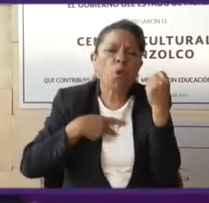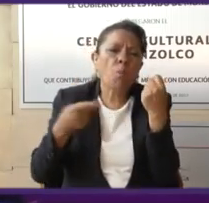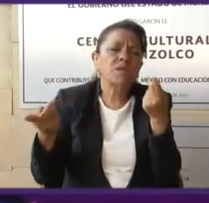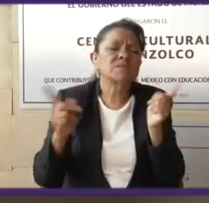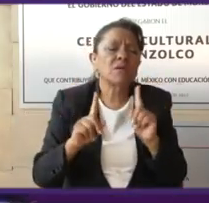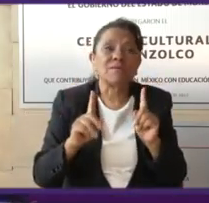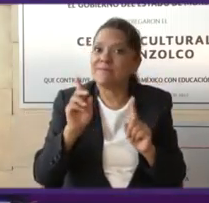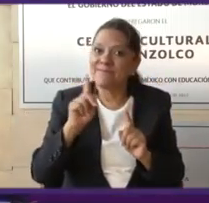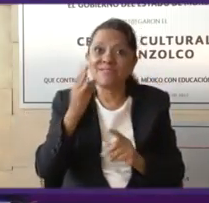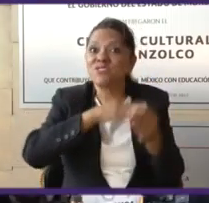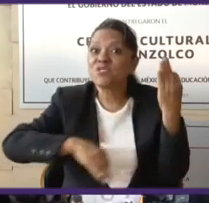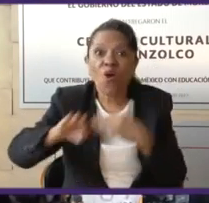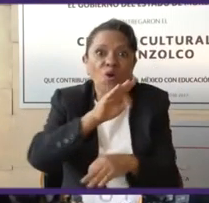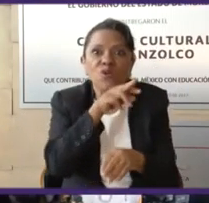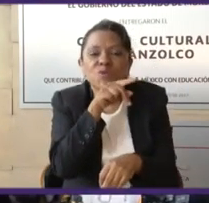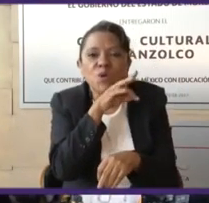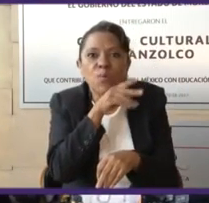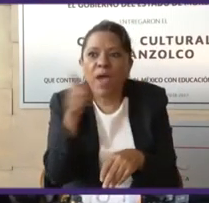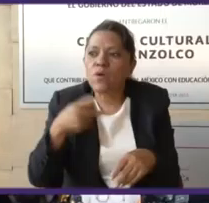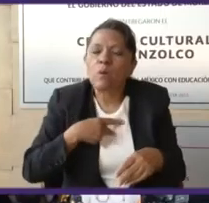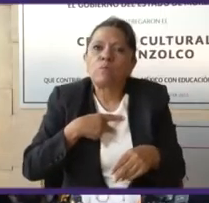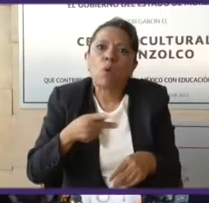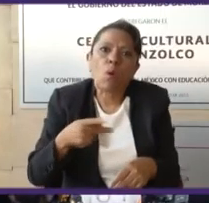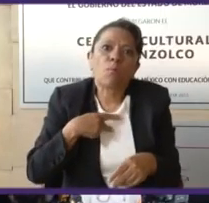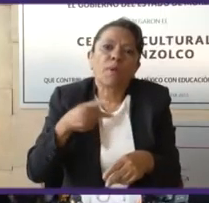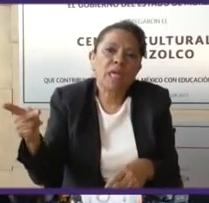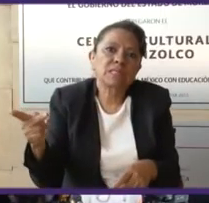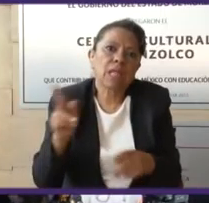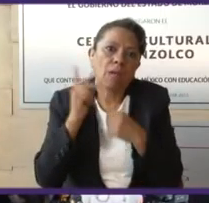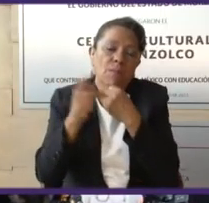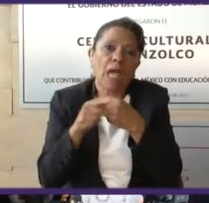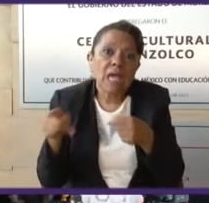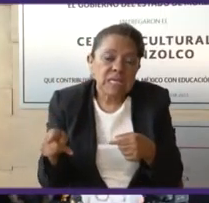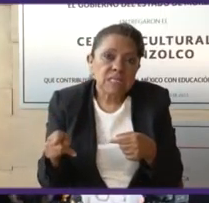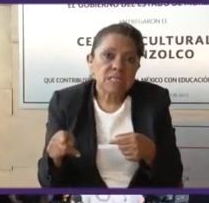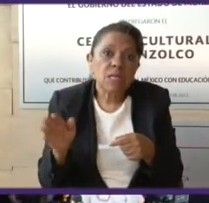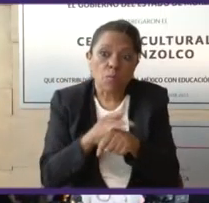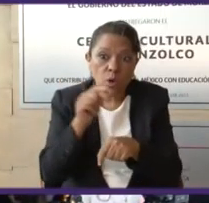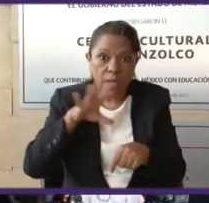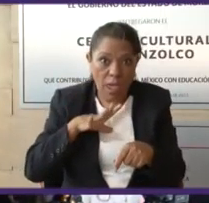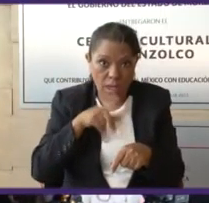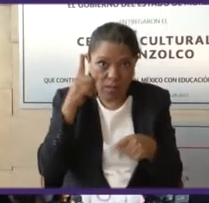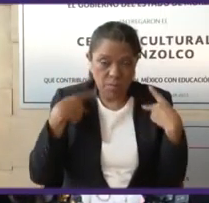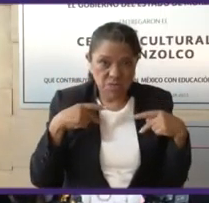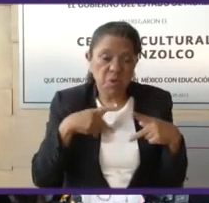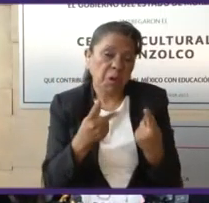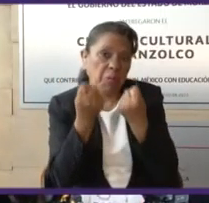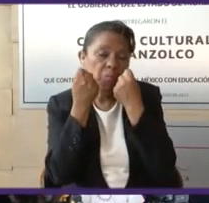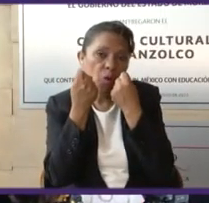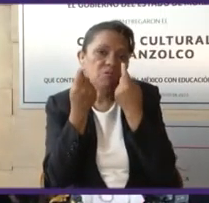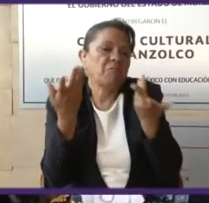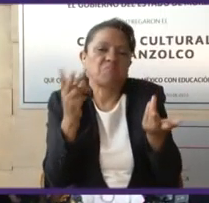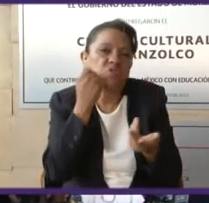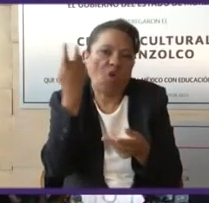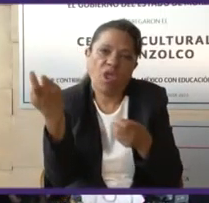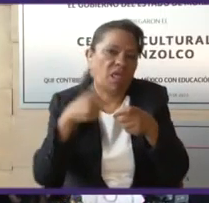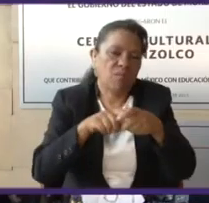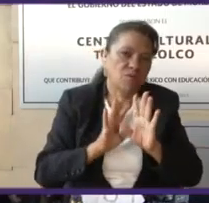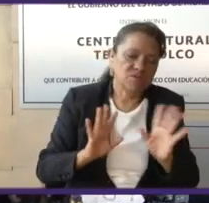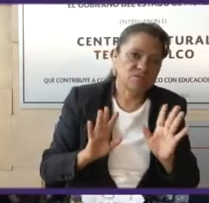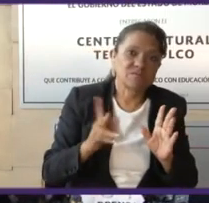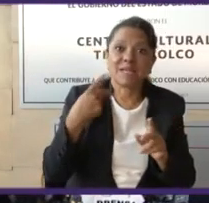pobreza que se da en el país. Si existe alguien así, ese no es a quien queremos en ningún pacto. Y yo no veo